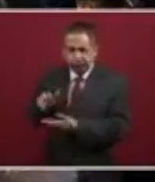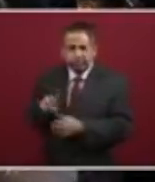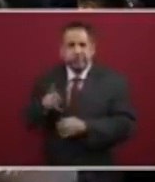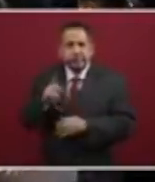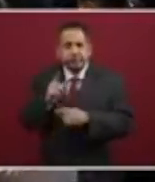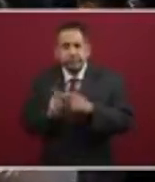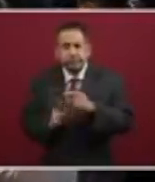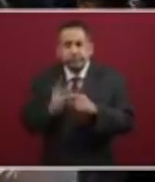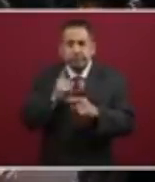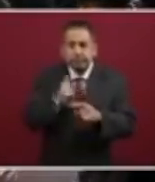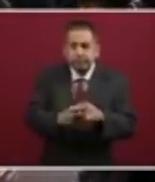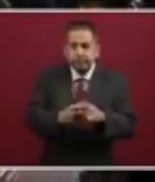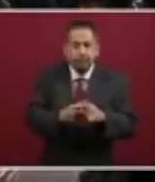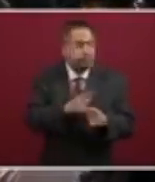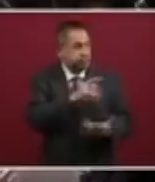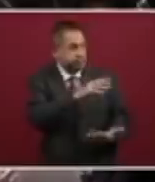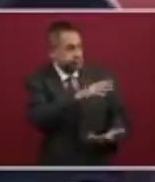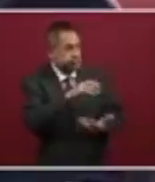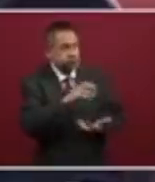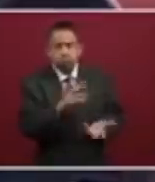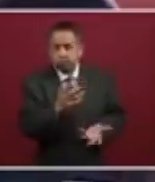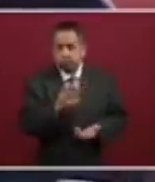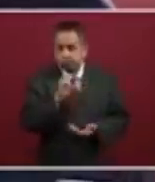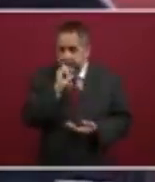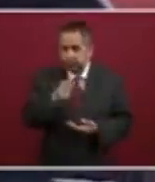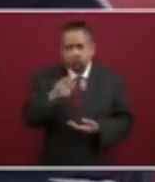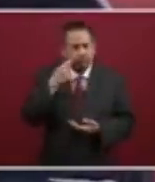También les puedo decir,